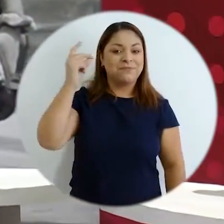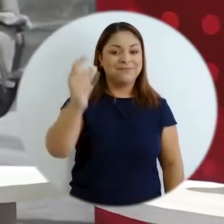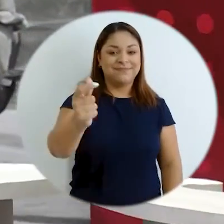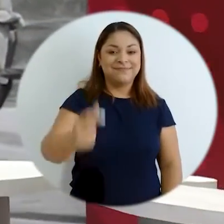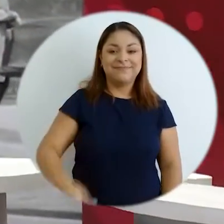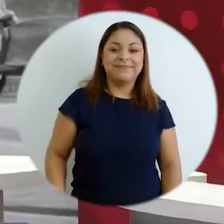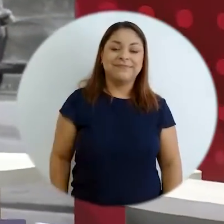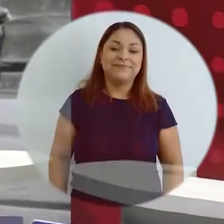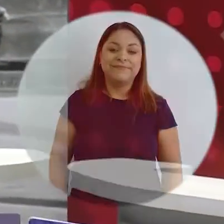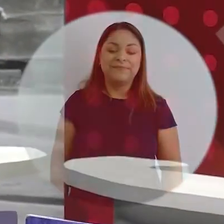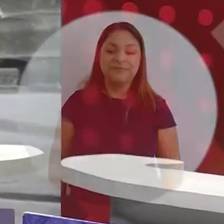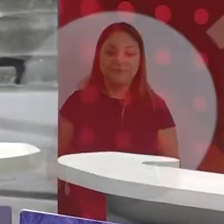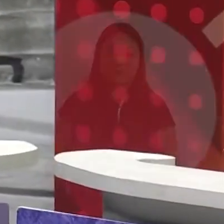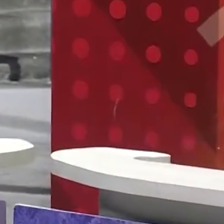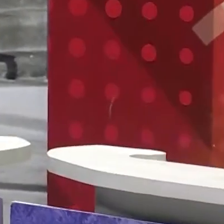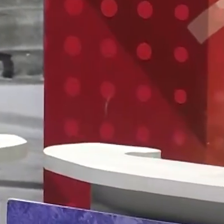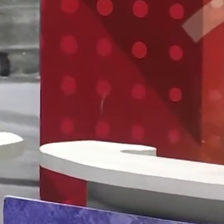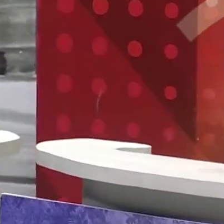acompañarnos hasta pronto